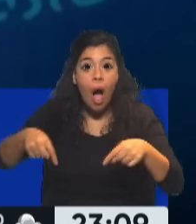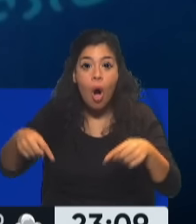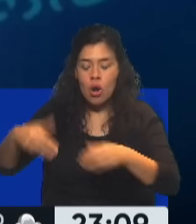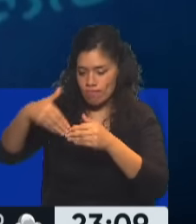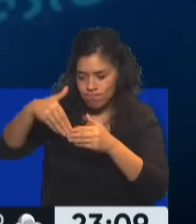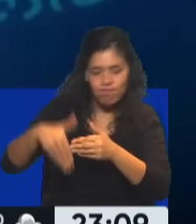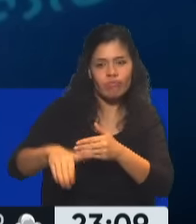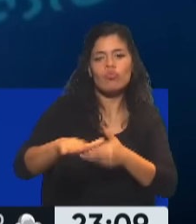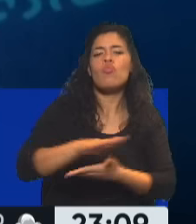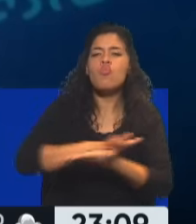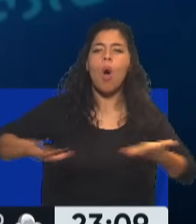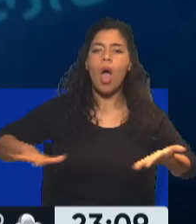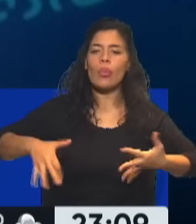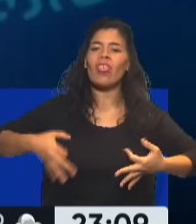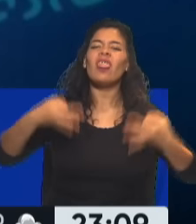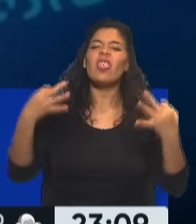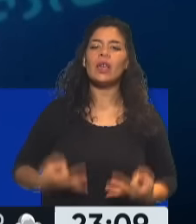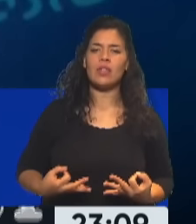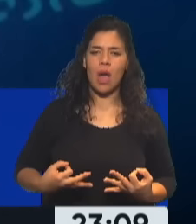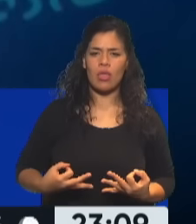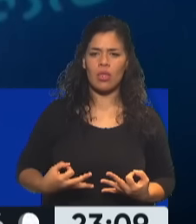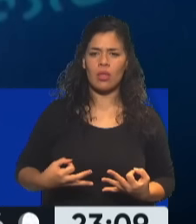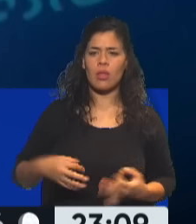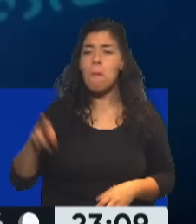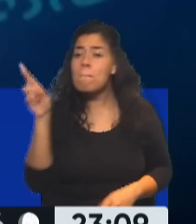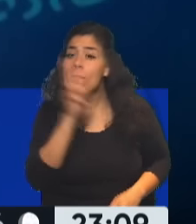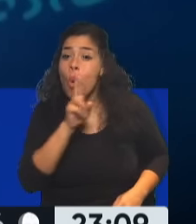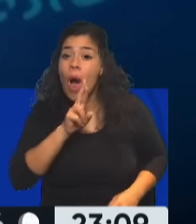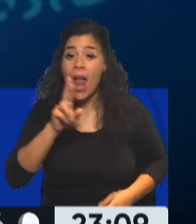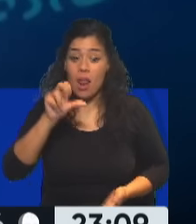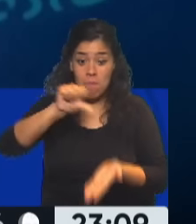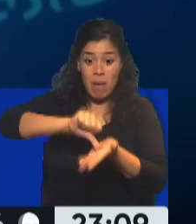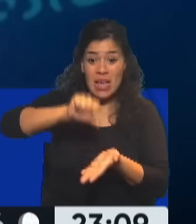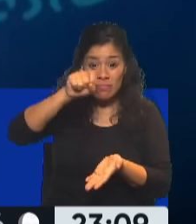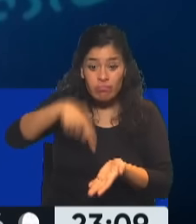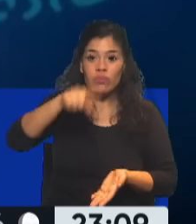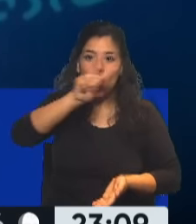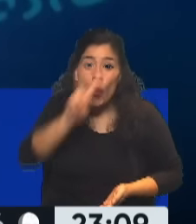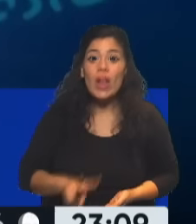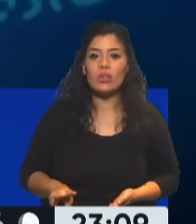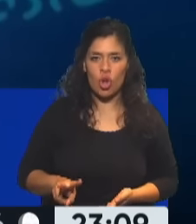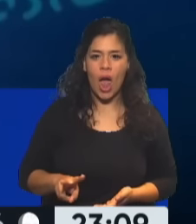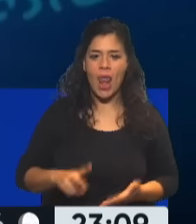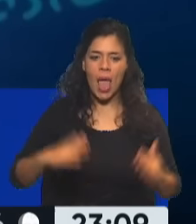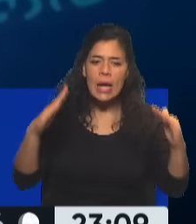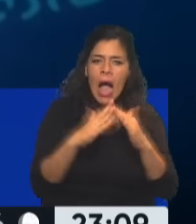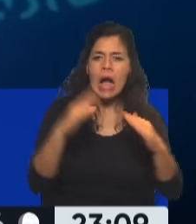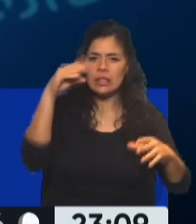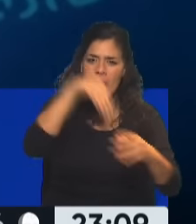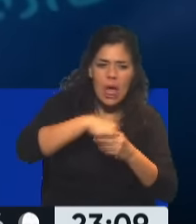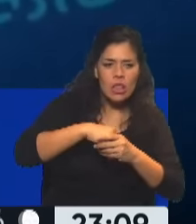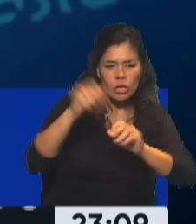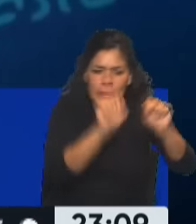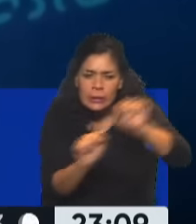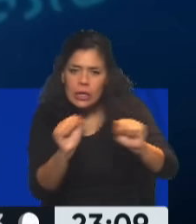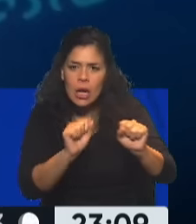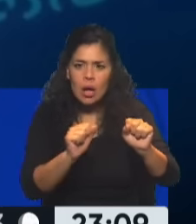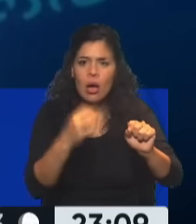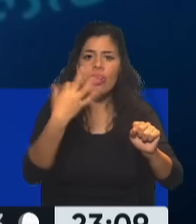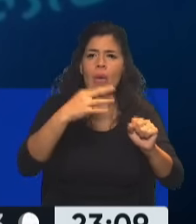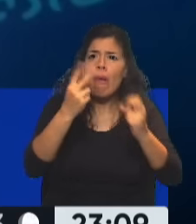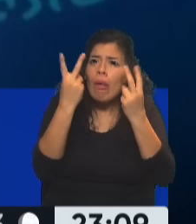nunca más una mujer venezolana, una ama de casa venezolana, tenga que bajar la cabeza por una bolsa